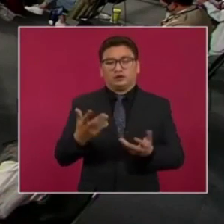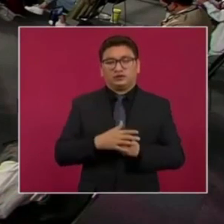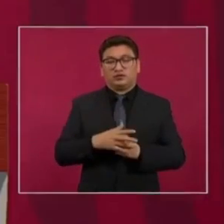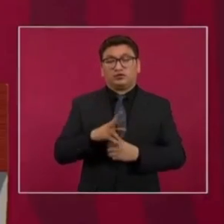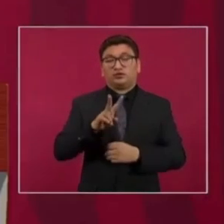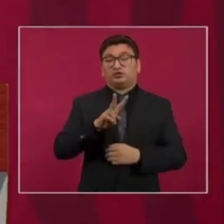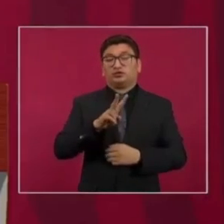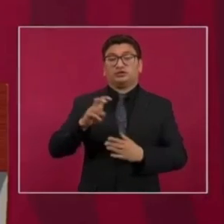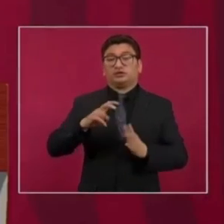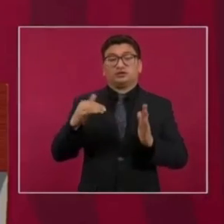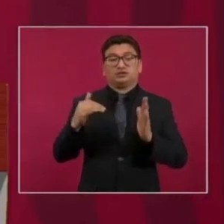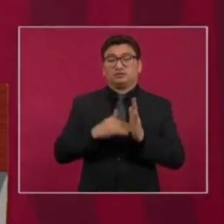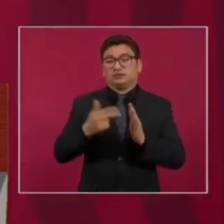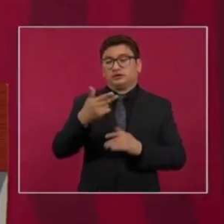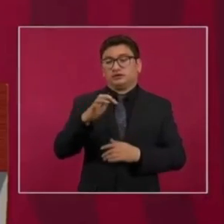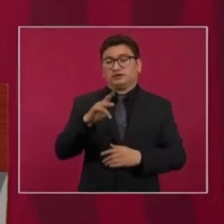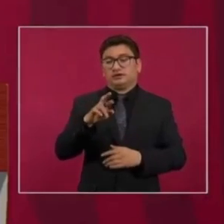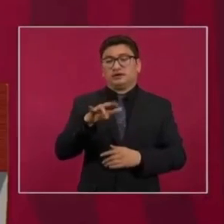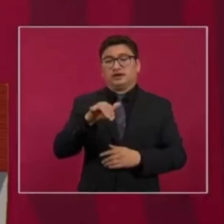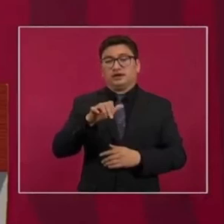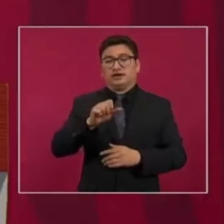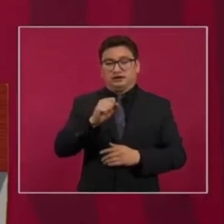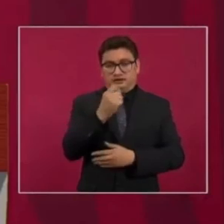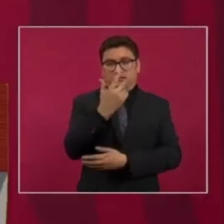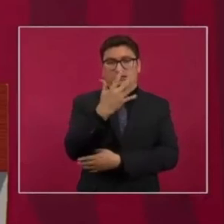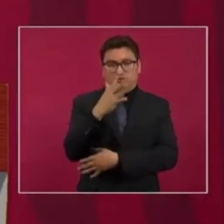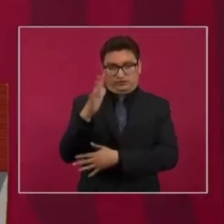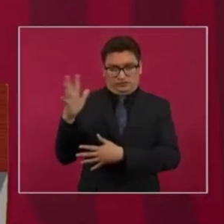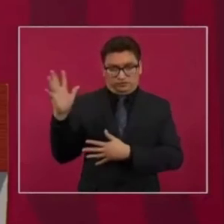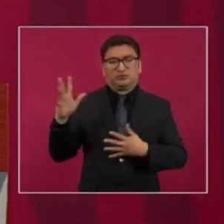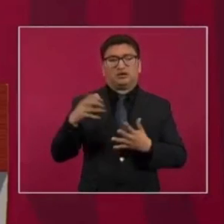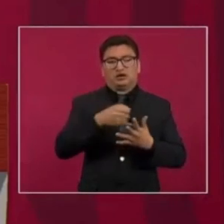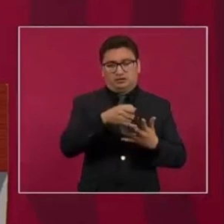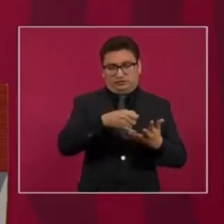200.000 hectáreas de árboles